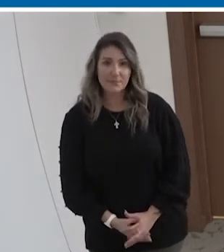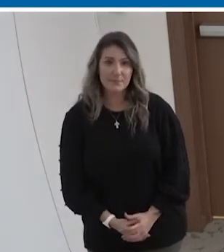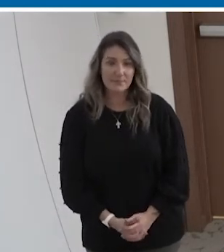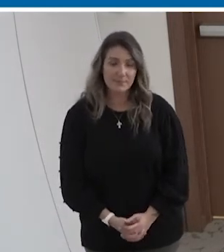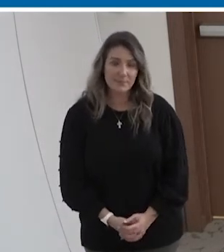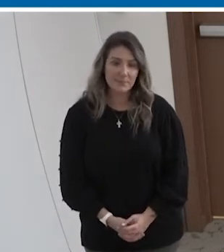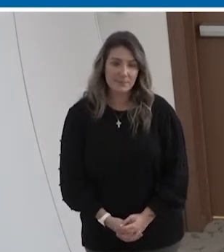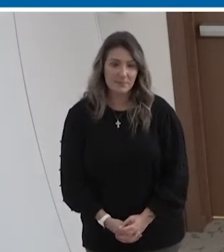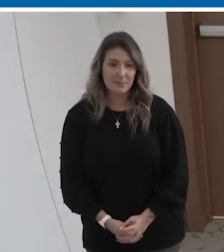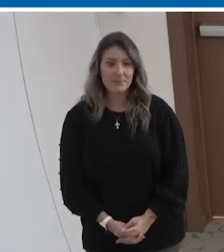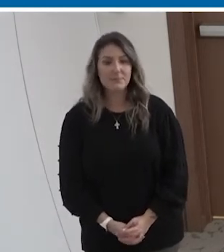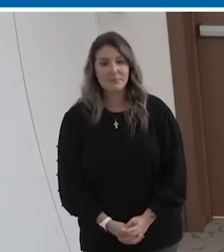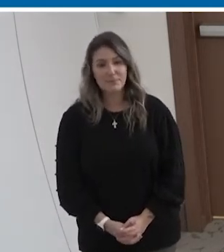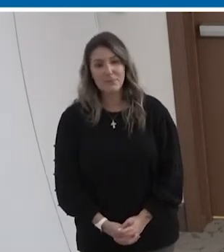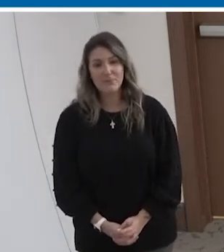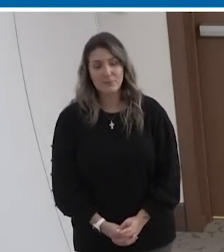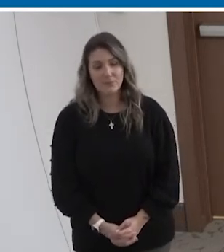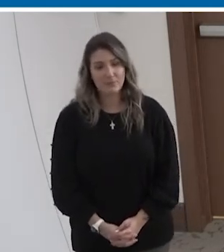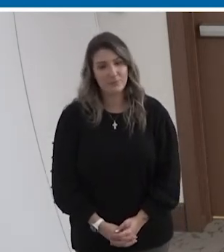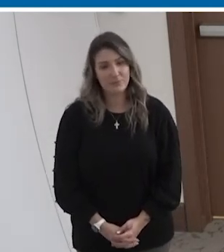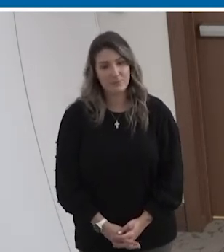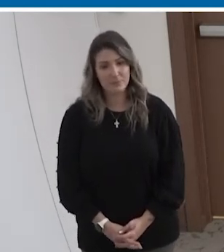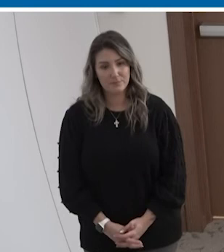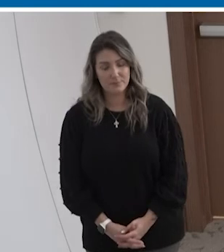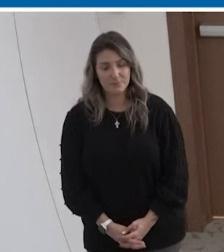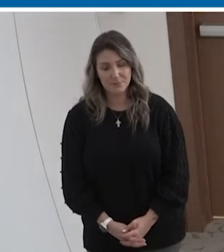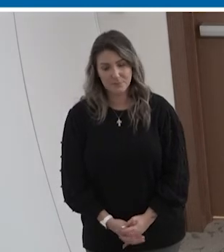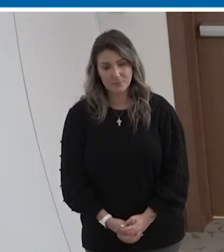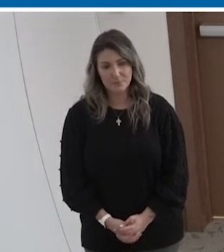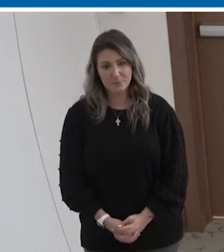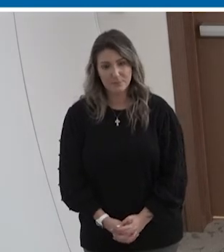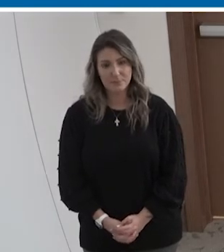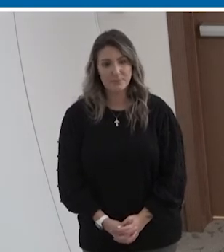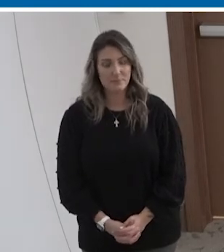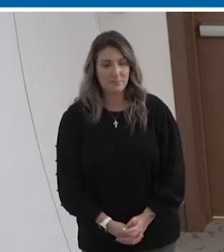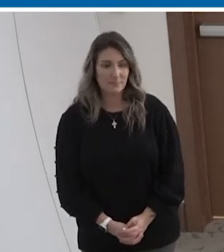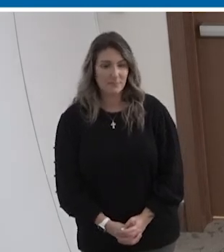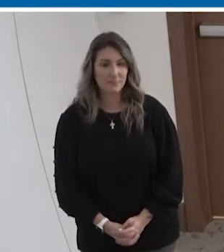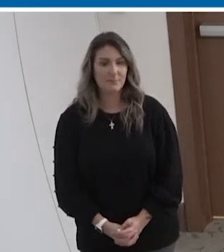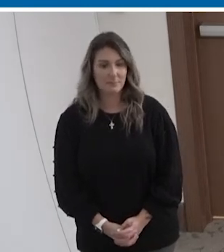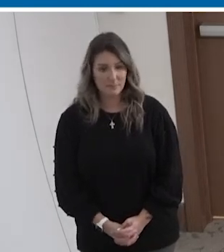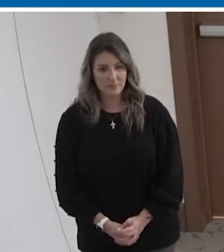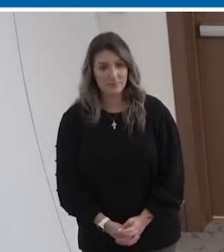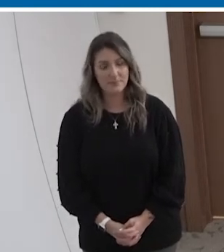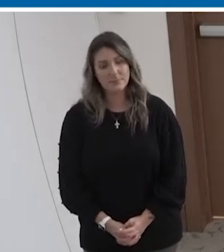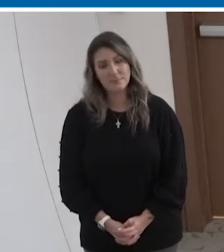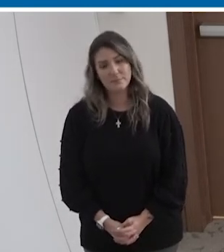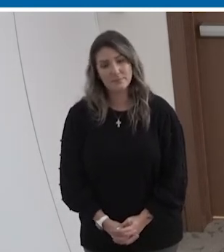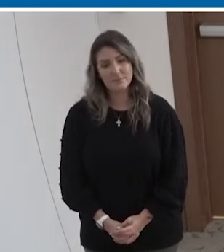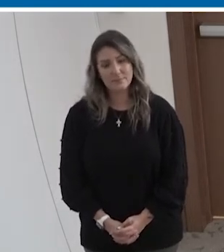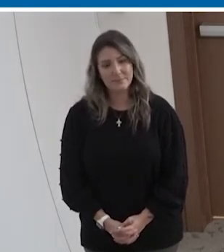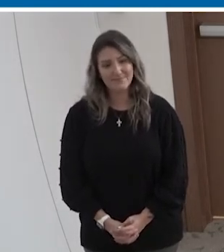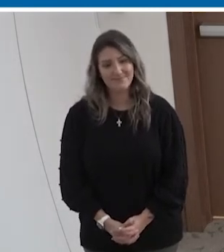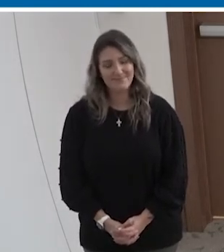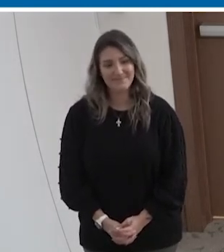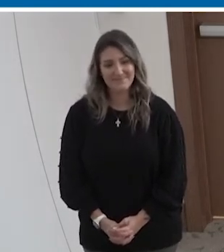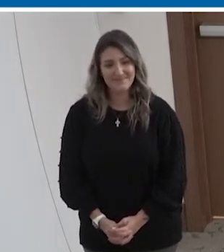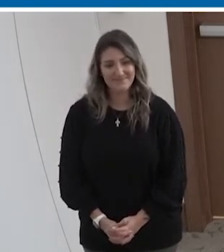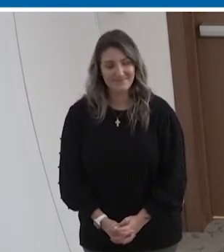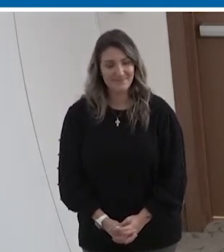en los adultos y los adolescentes con una dosis más grande. La respuesta a esta dosis menor es